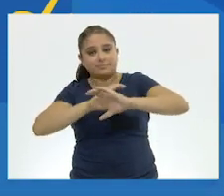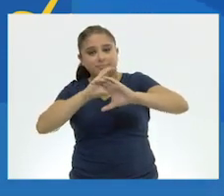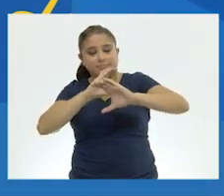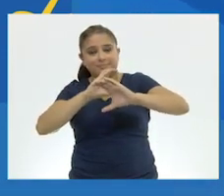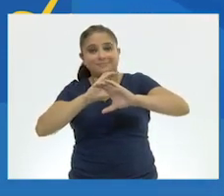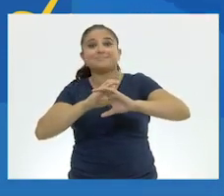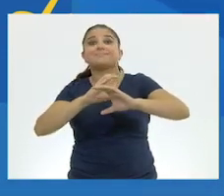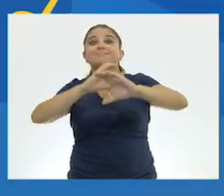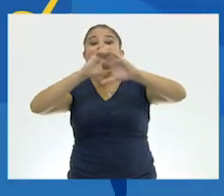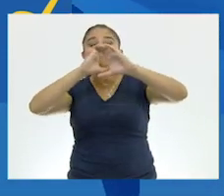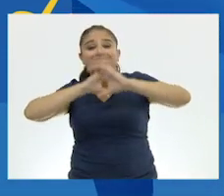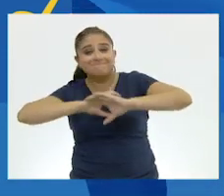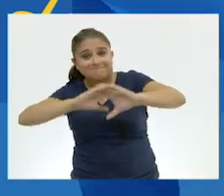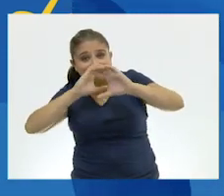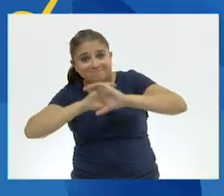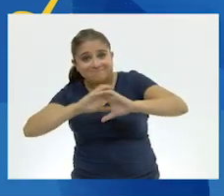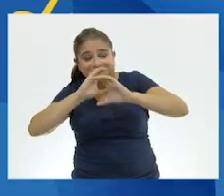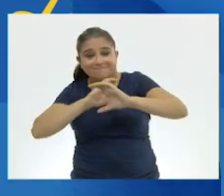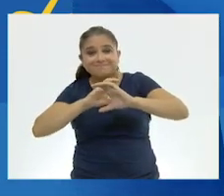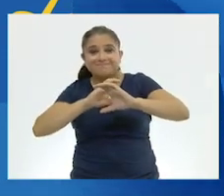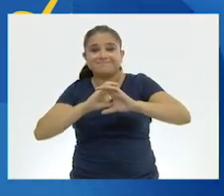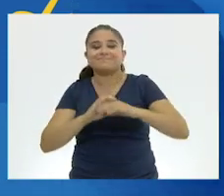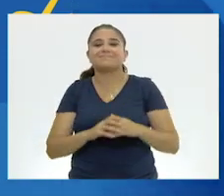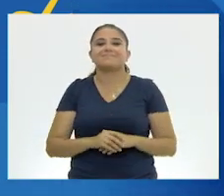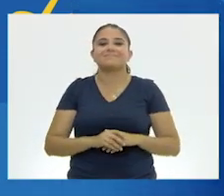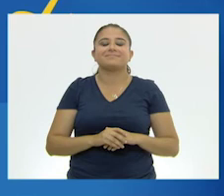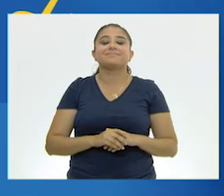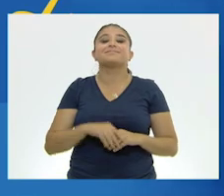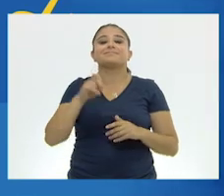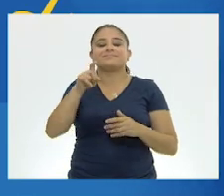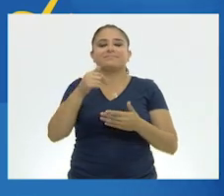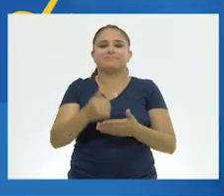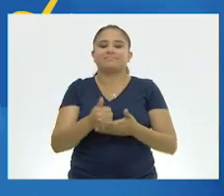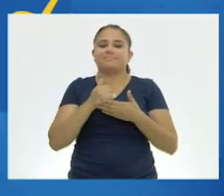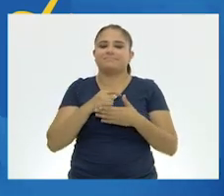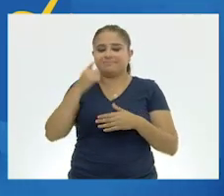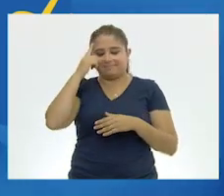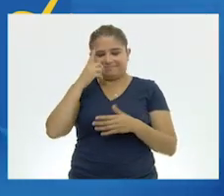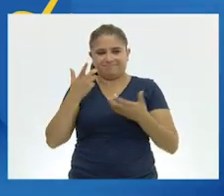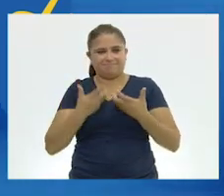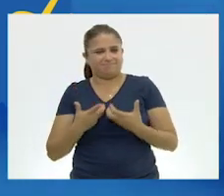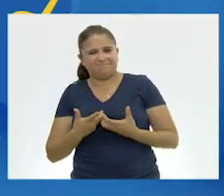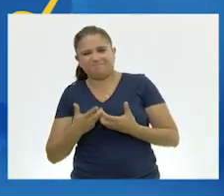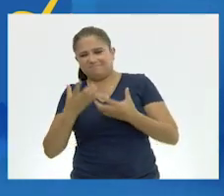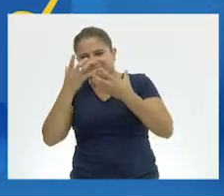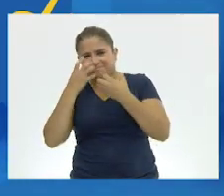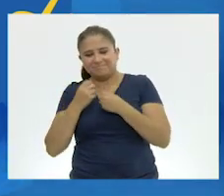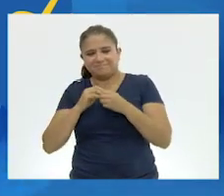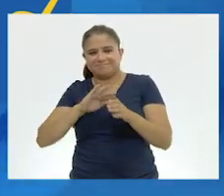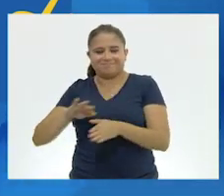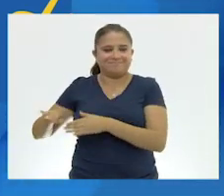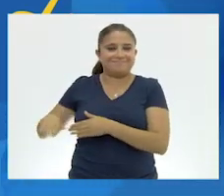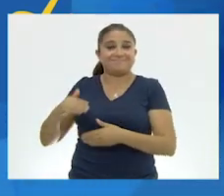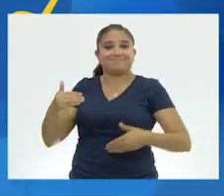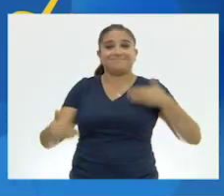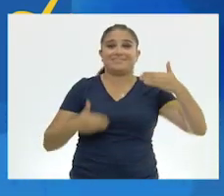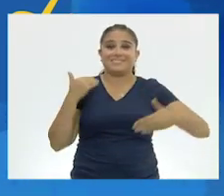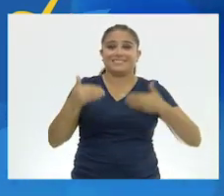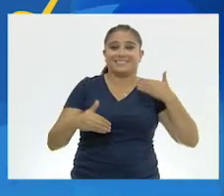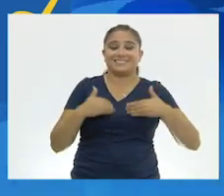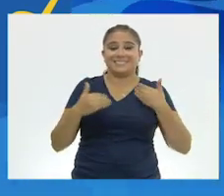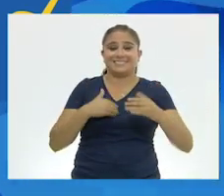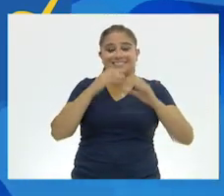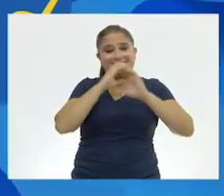Sí, canten la canción a Totowa, que nos ayuda a salir de un estado aflictivo y nos ayuda a contactar